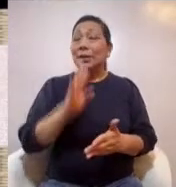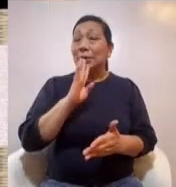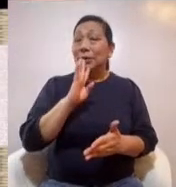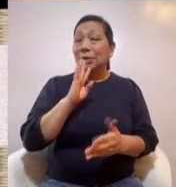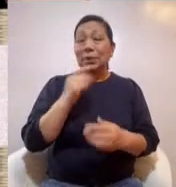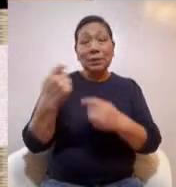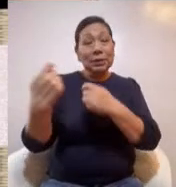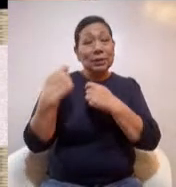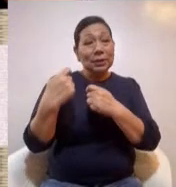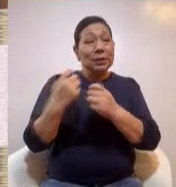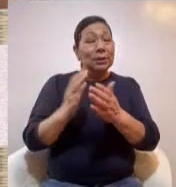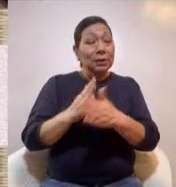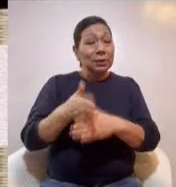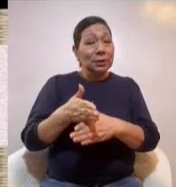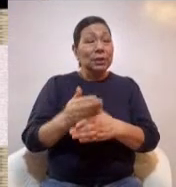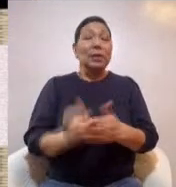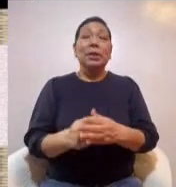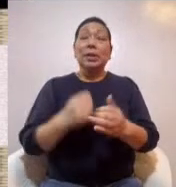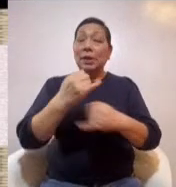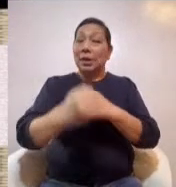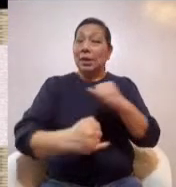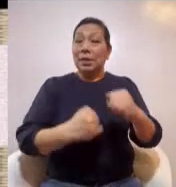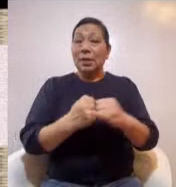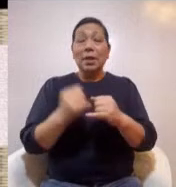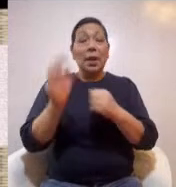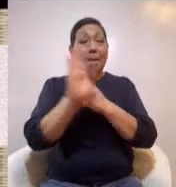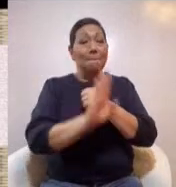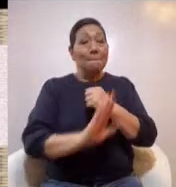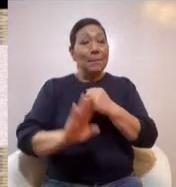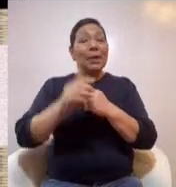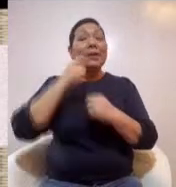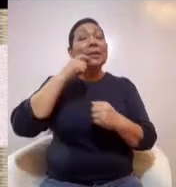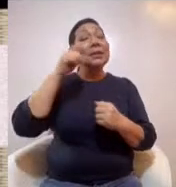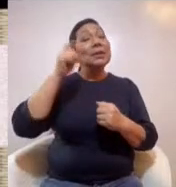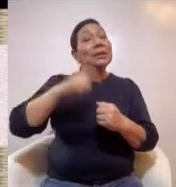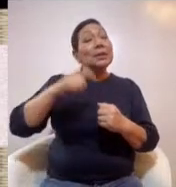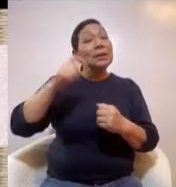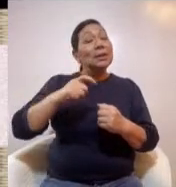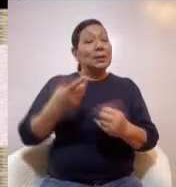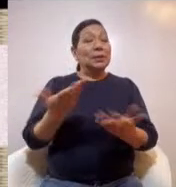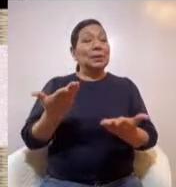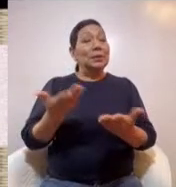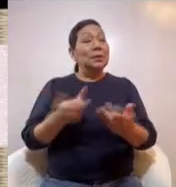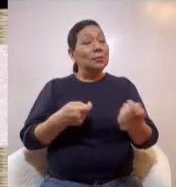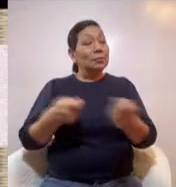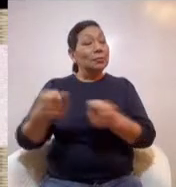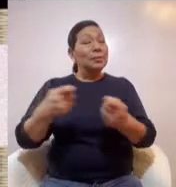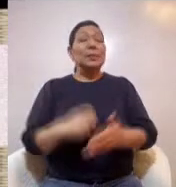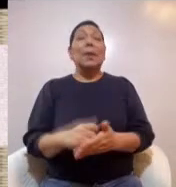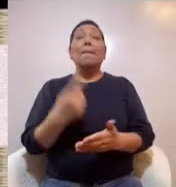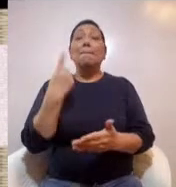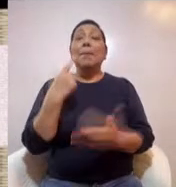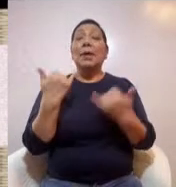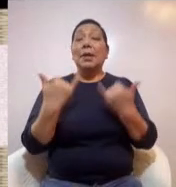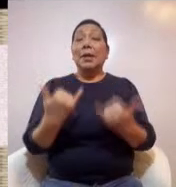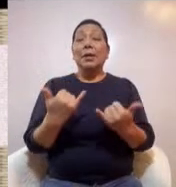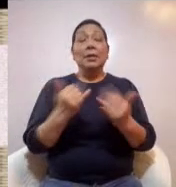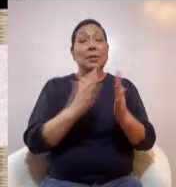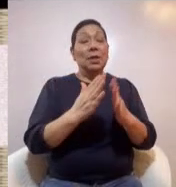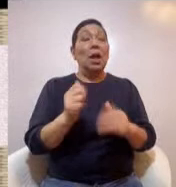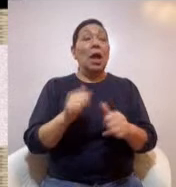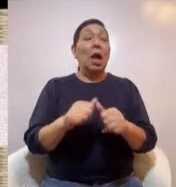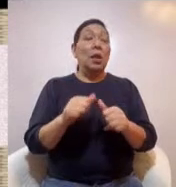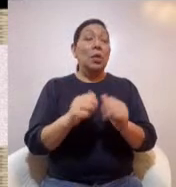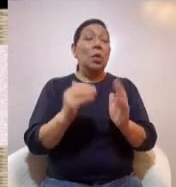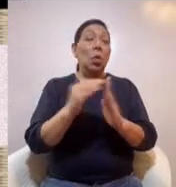la declaratoria de obligaciones a través de un sistema internacional de protección requería un mecanismo de monitoreo. Y para eso